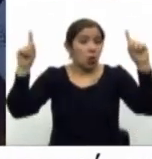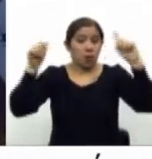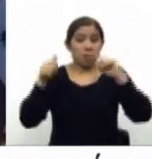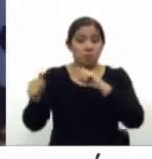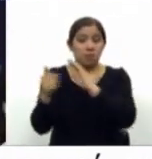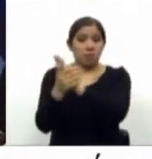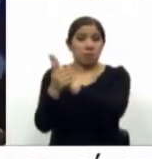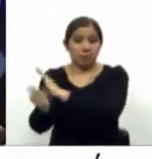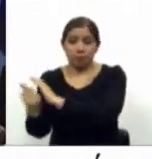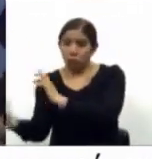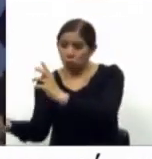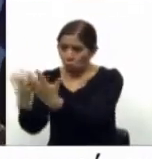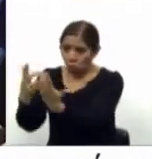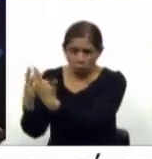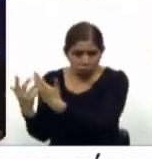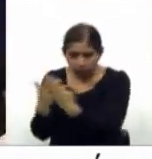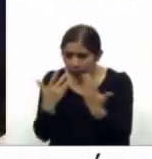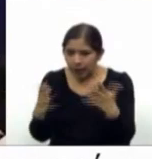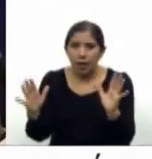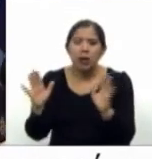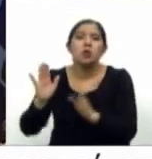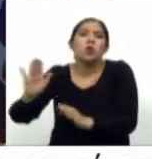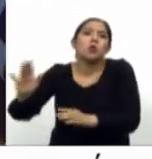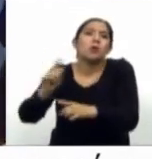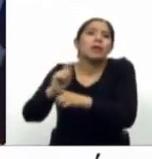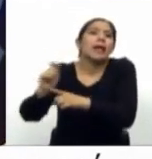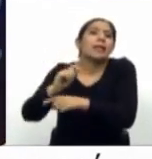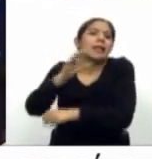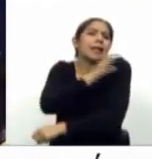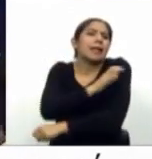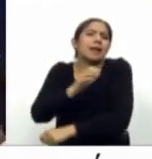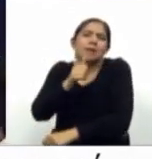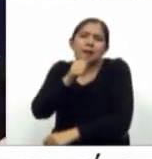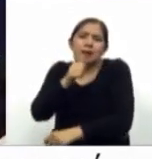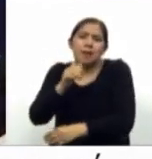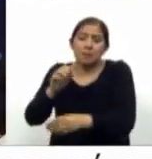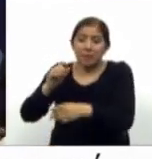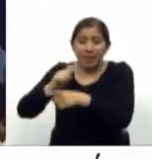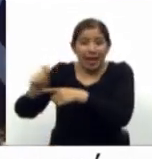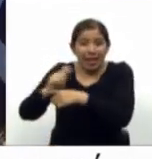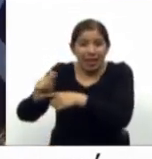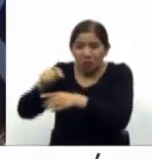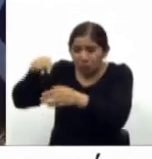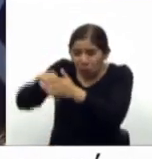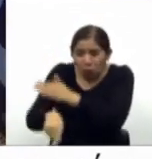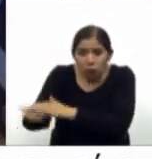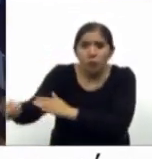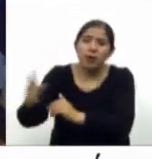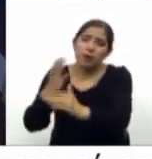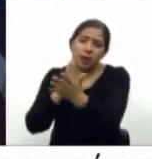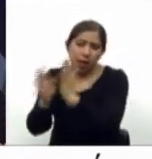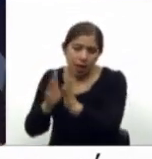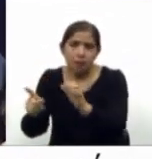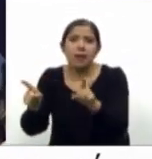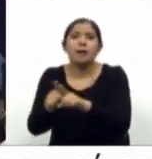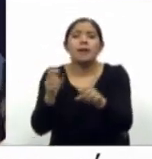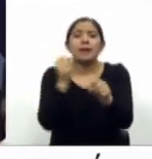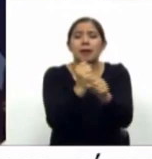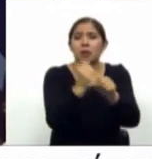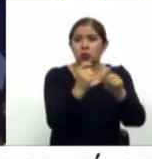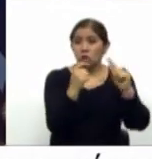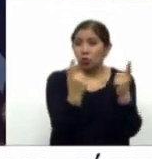especialistas coordinen entre ellos y a criterios clínicos tal vez mucho más específicos que se requerían, al igual que en el tema de trabajo